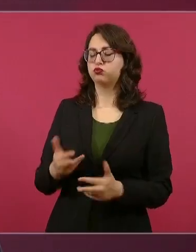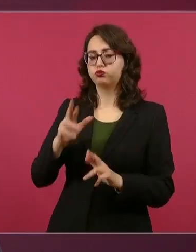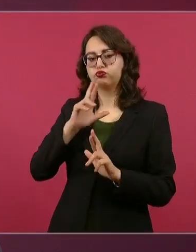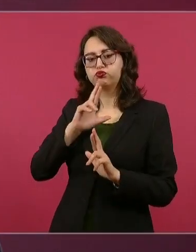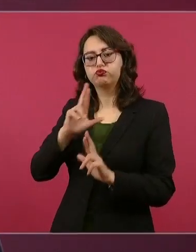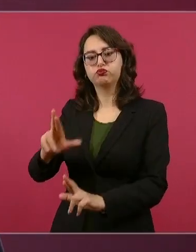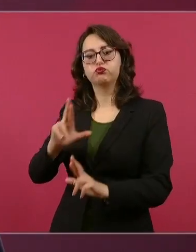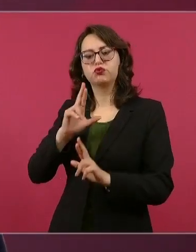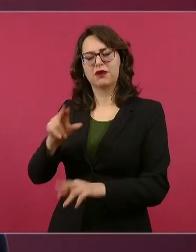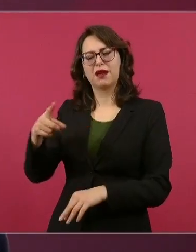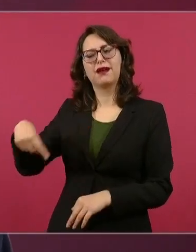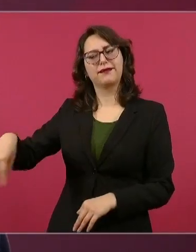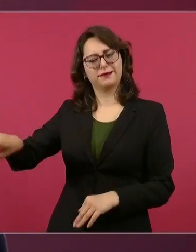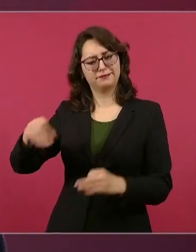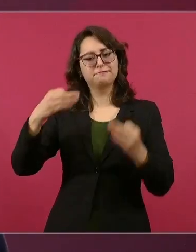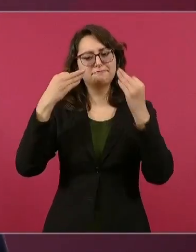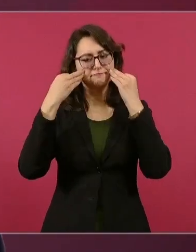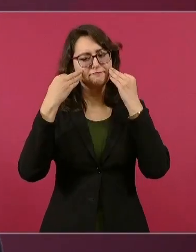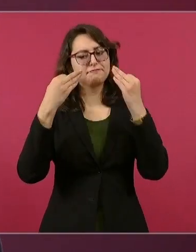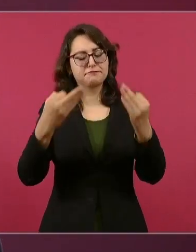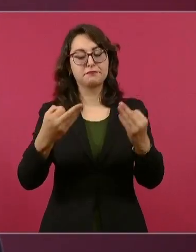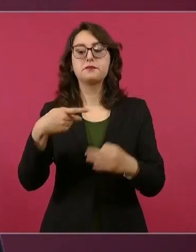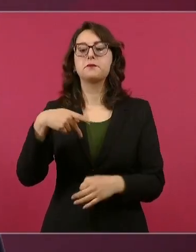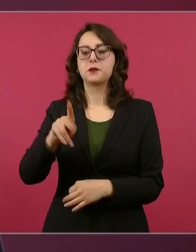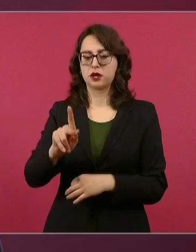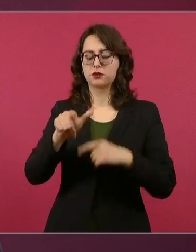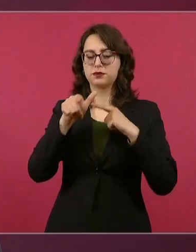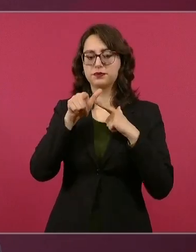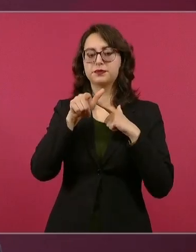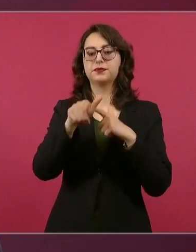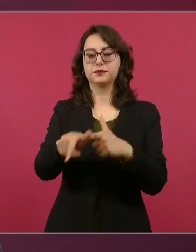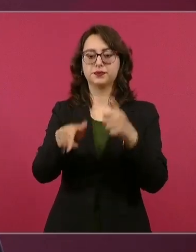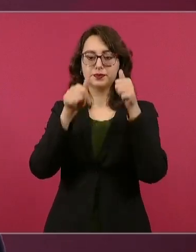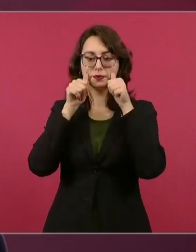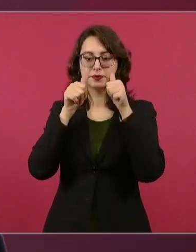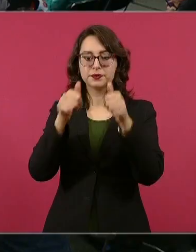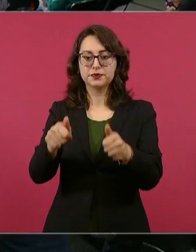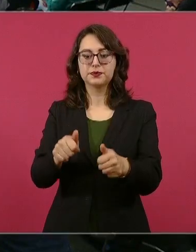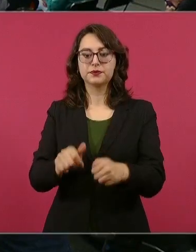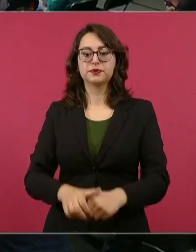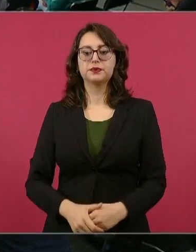ellos, y vamos a seguir atendiéndolos.